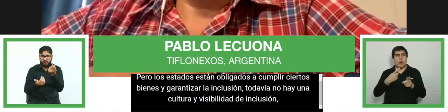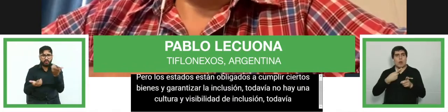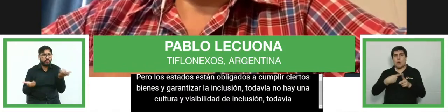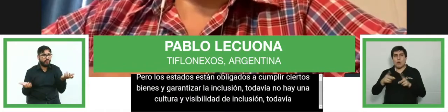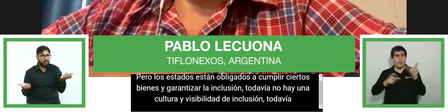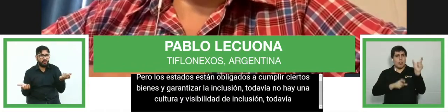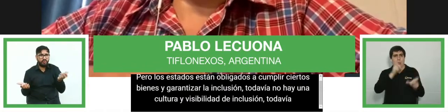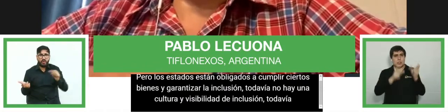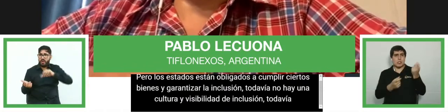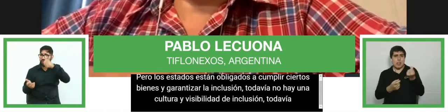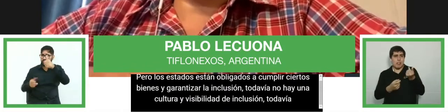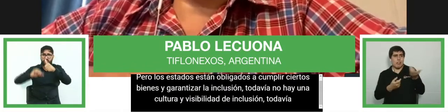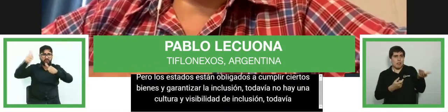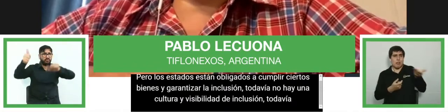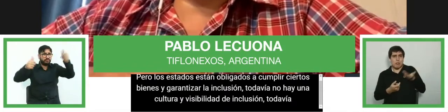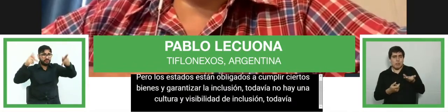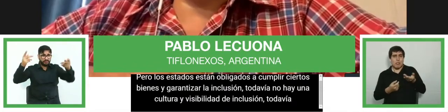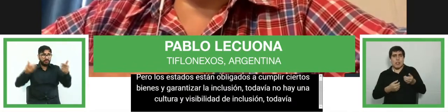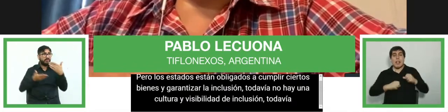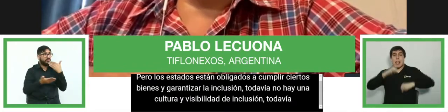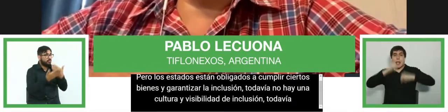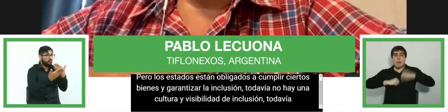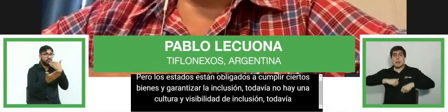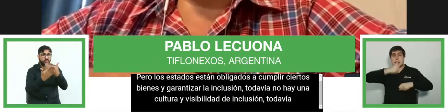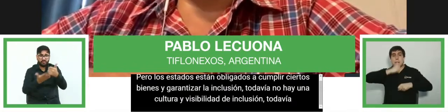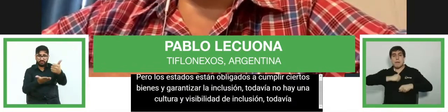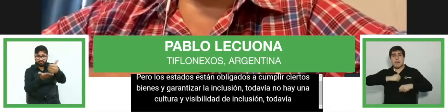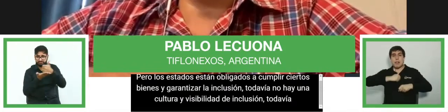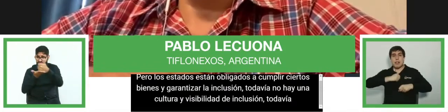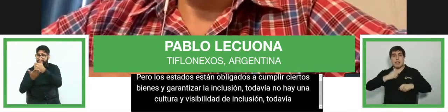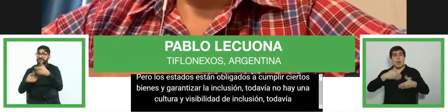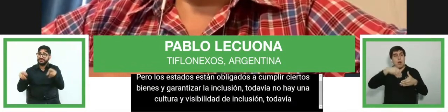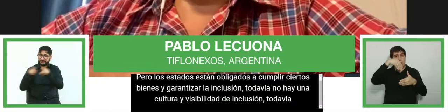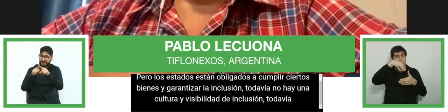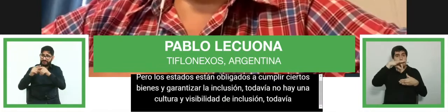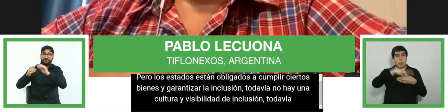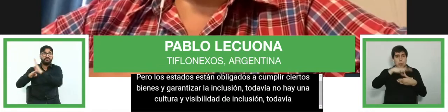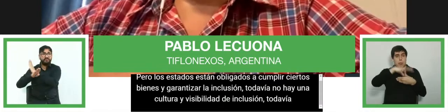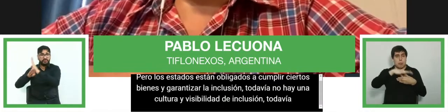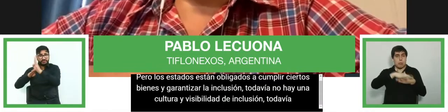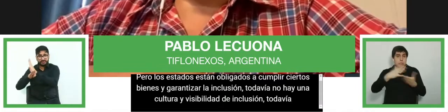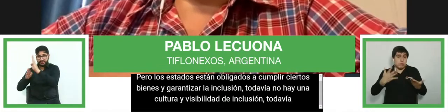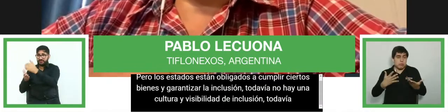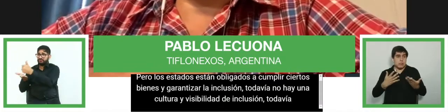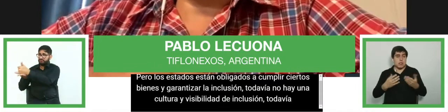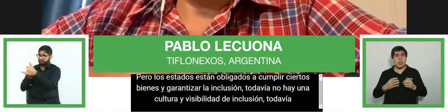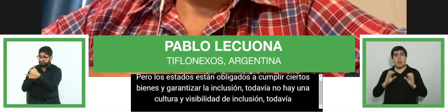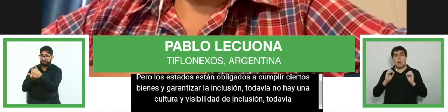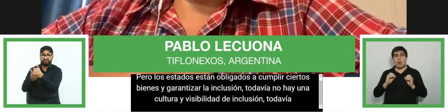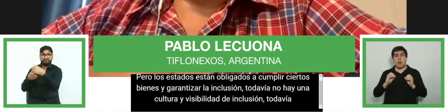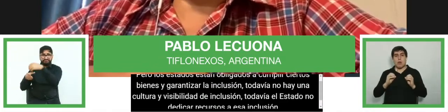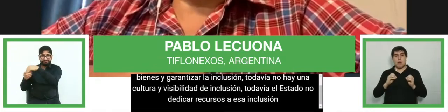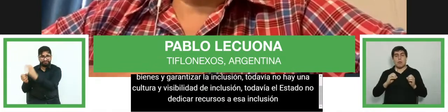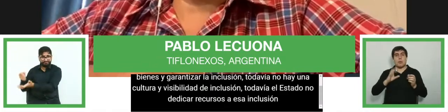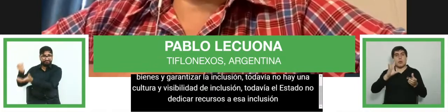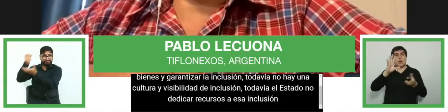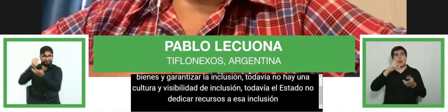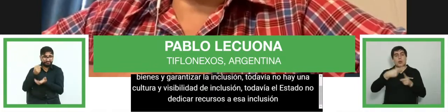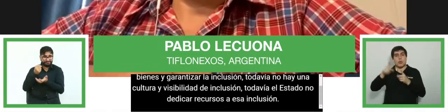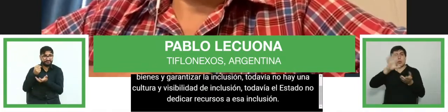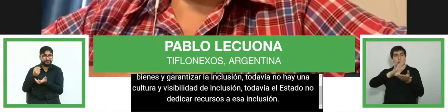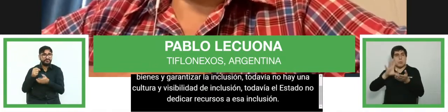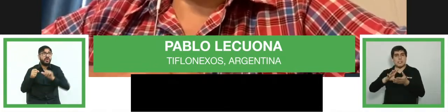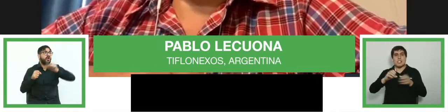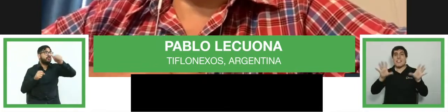por empresas privadas, por donaciones de los mismos beneficiarios o por cooperación internacional. 10 años de